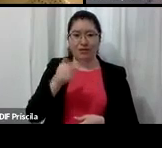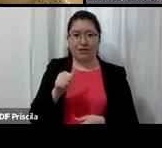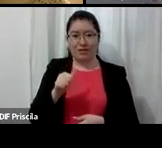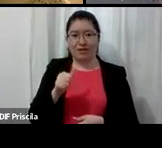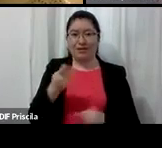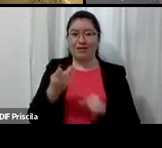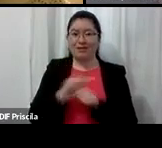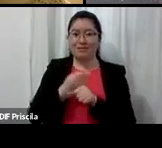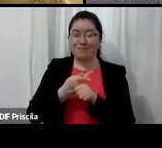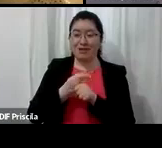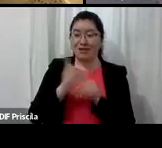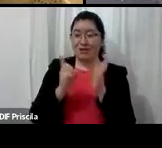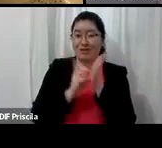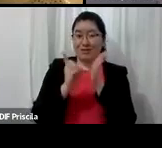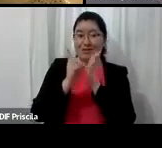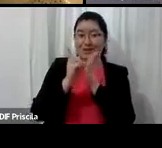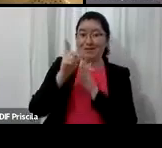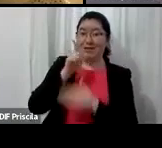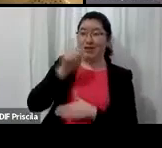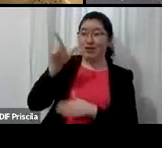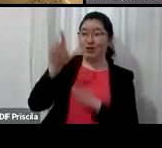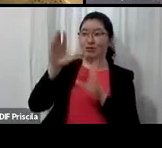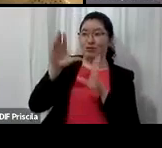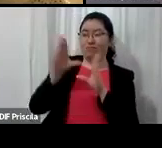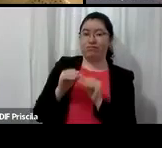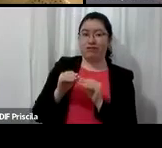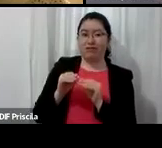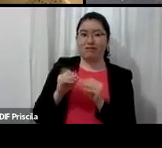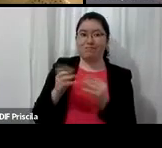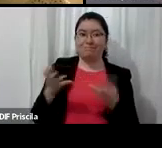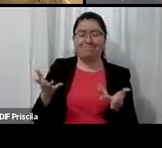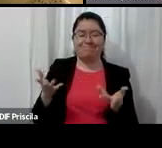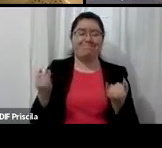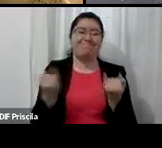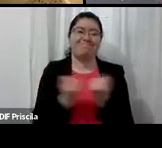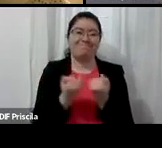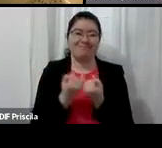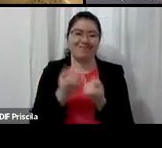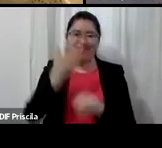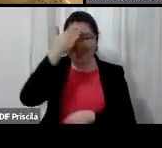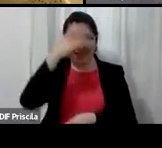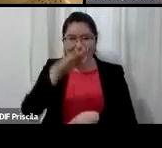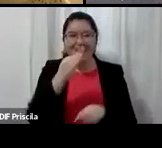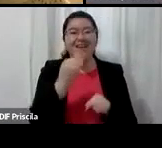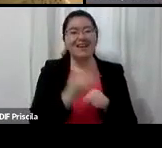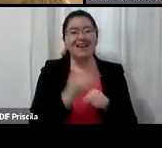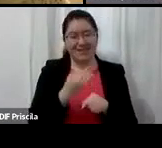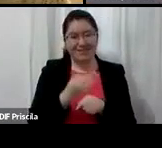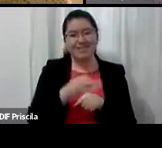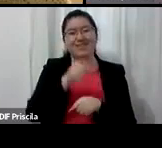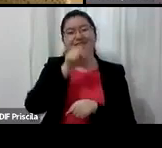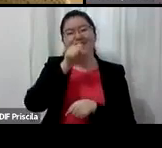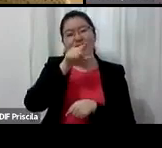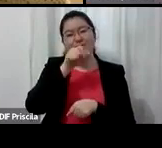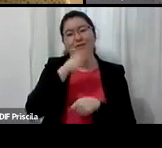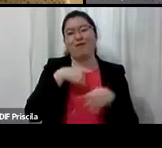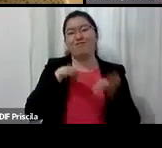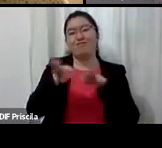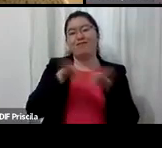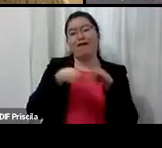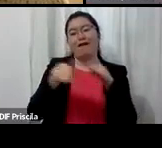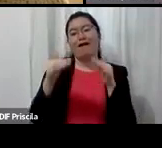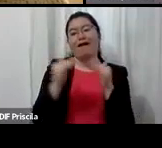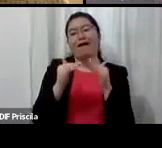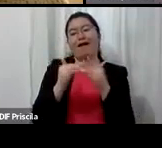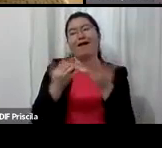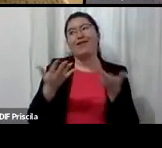luz en su departamento. Ya saben, como gajes del oficio de ahora llevar a cabo el home office y de